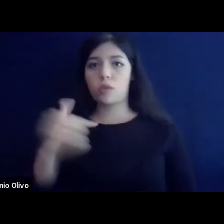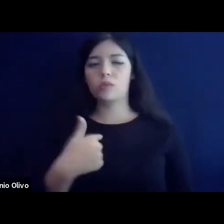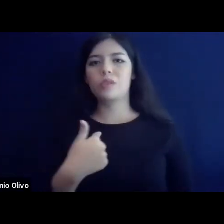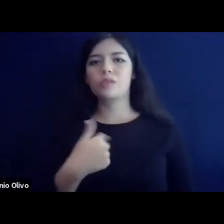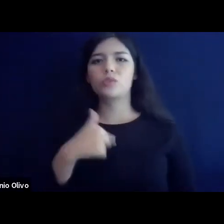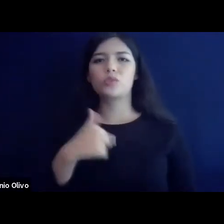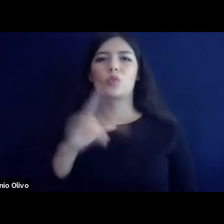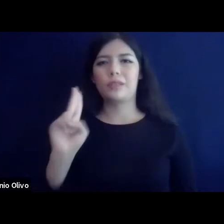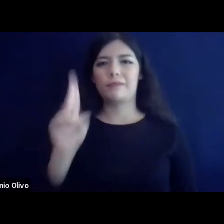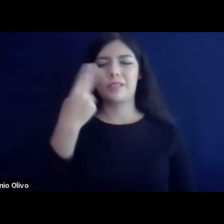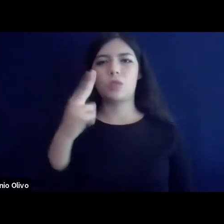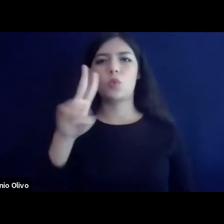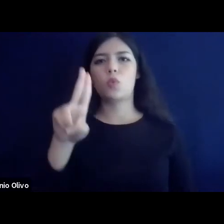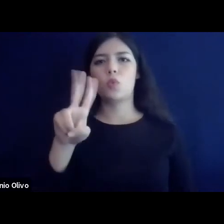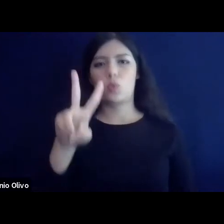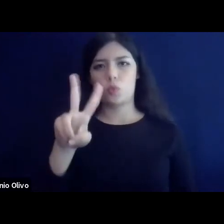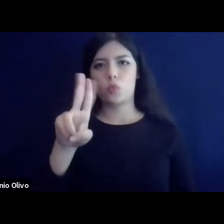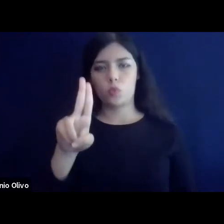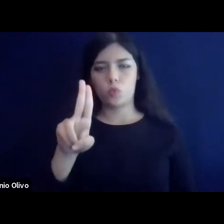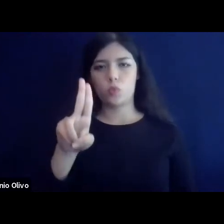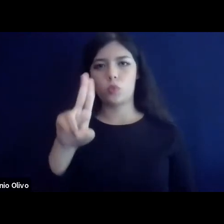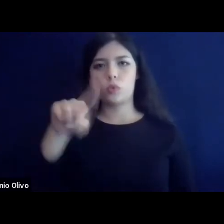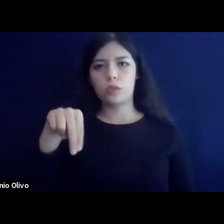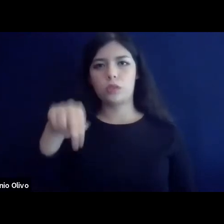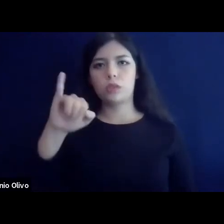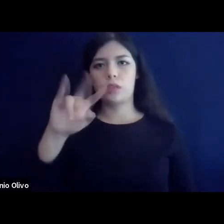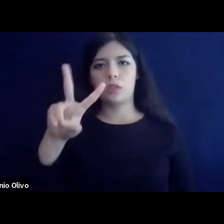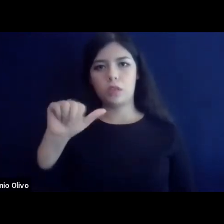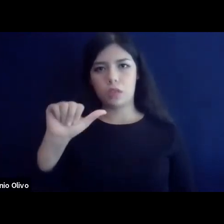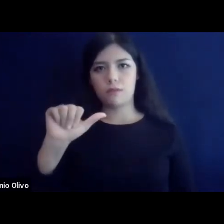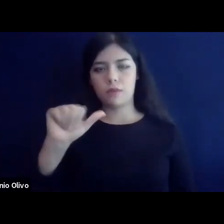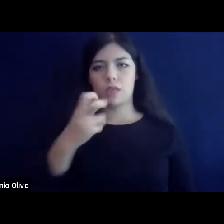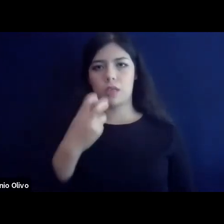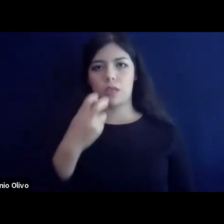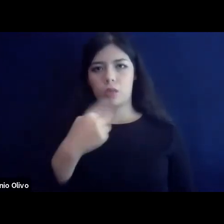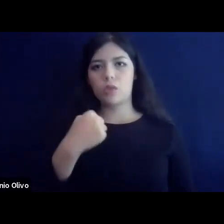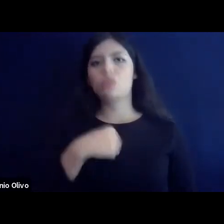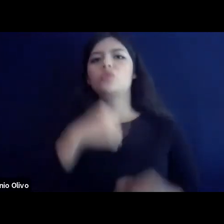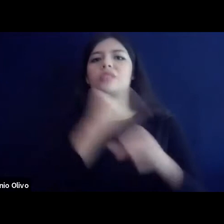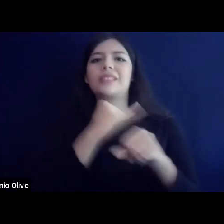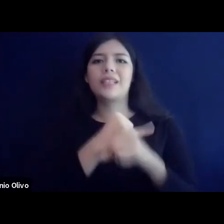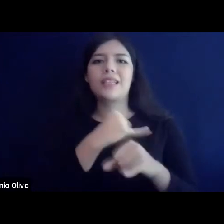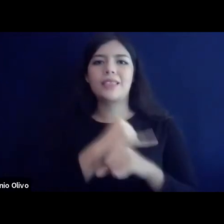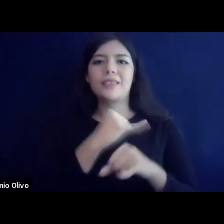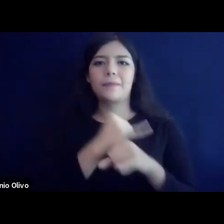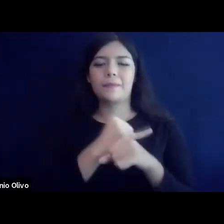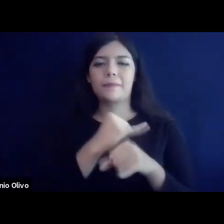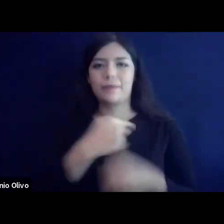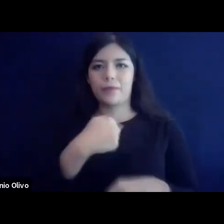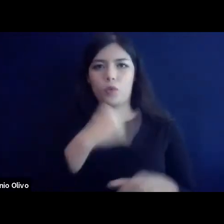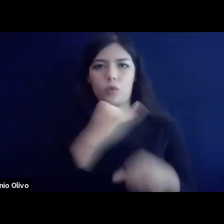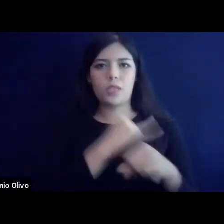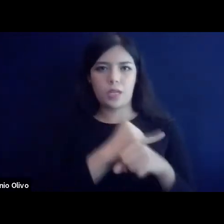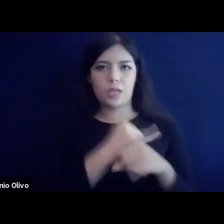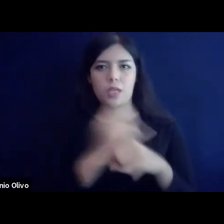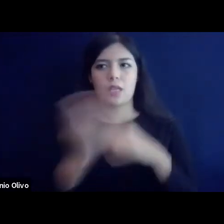donde hasta el momento he sido la única estudiante que lo ha hecho en línea. Bueno, ahora ya con la pandemia, digamos que todos